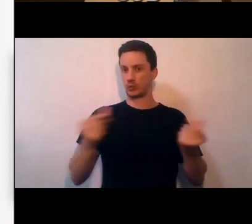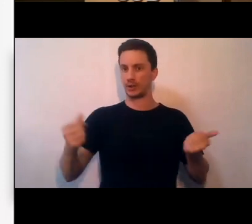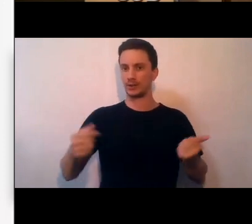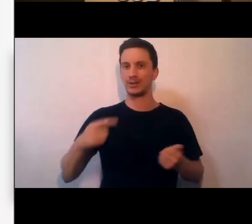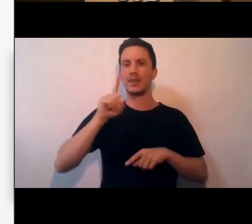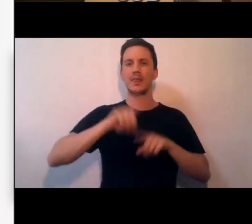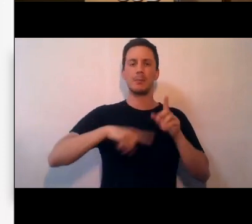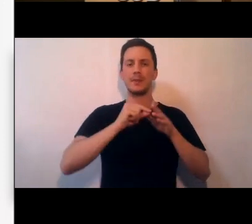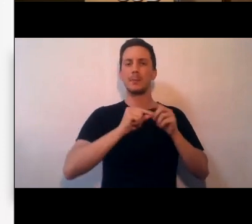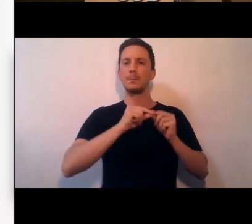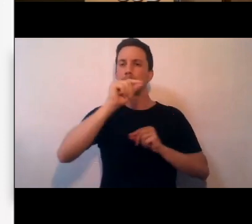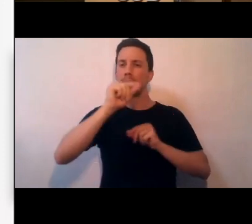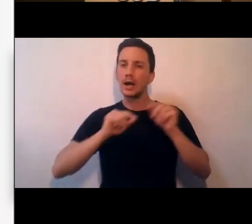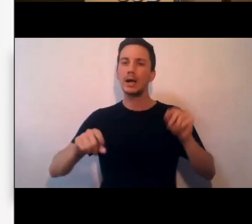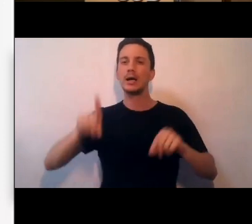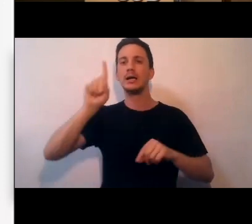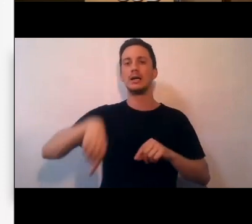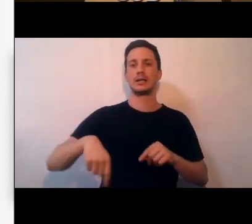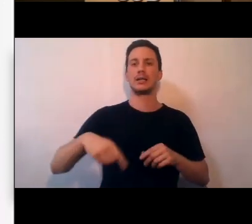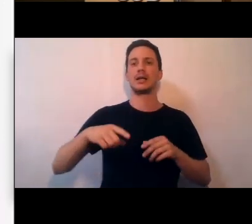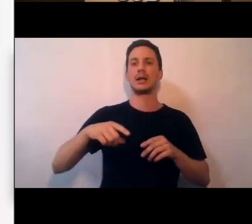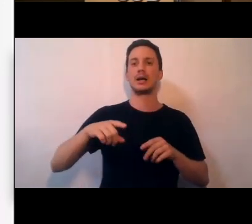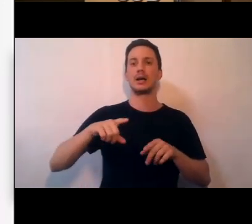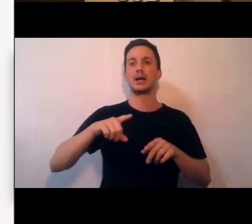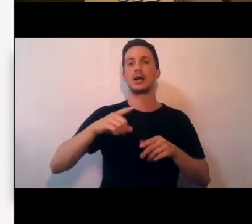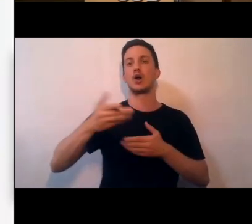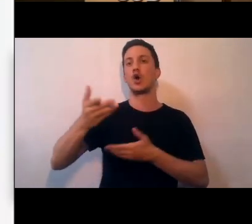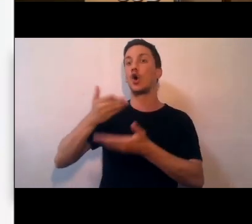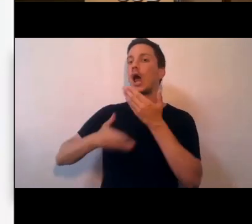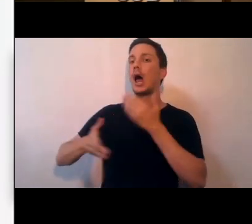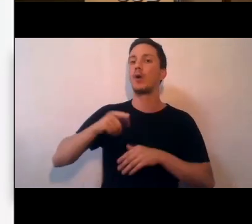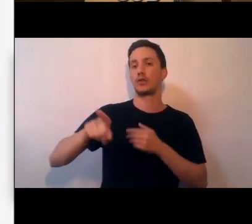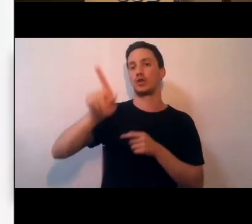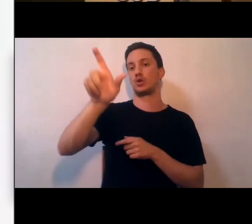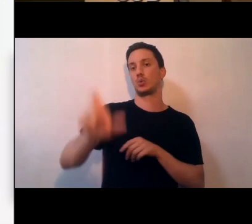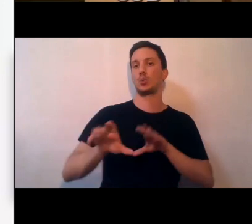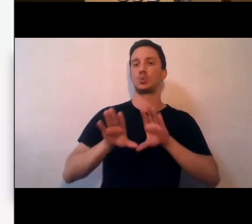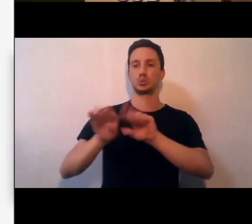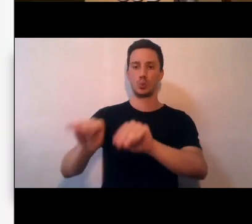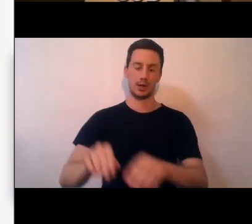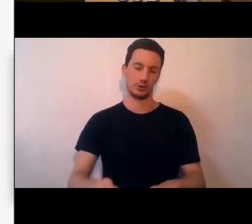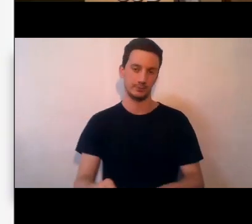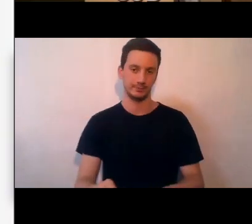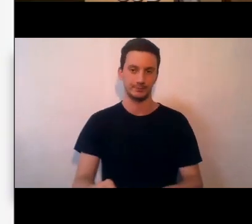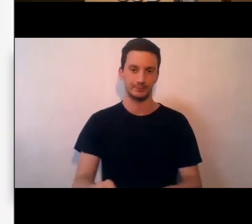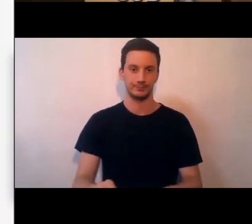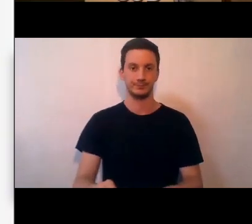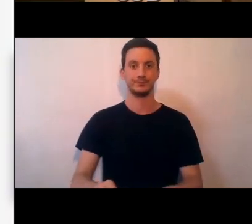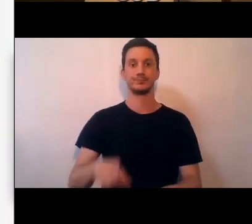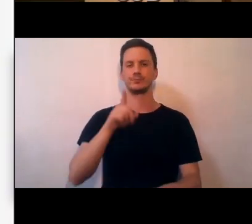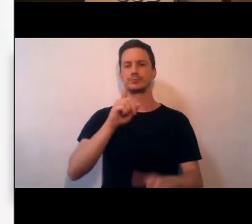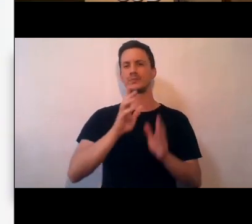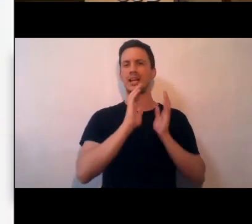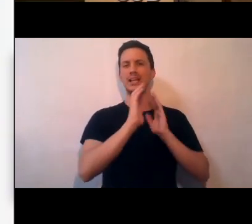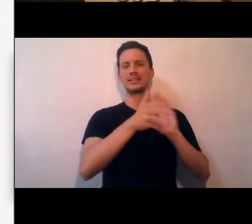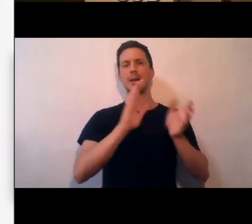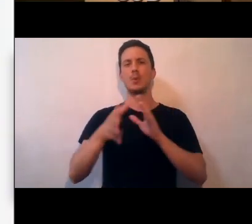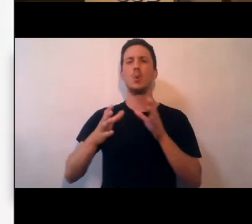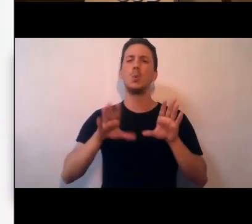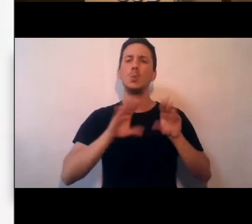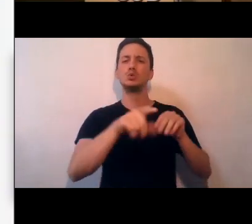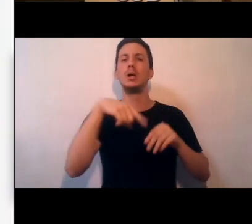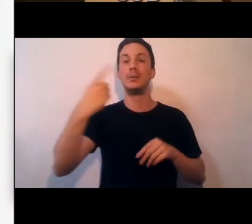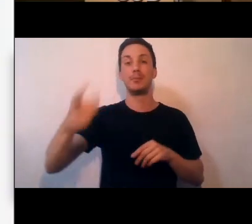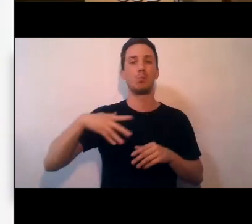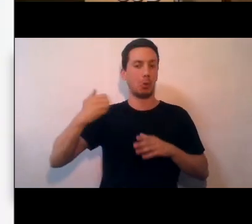y obviamente según la colaboración del paciente. Pues tratamientos hay muchos, remedios caseros hay